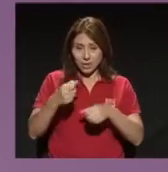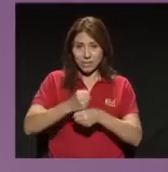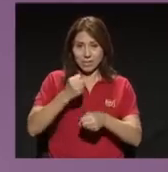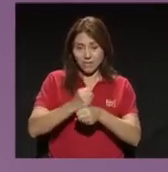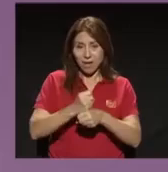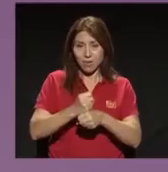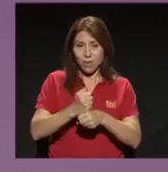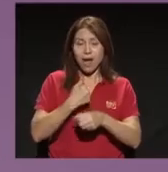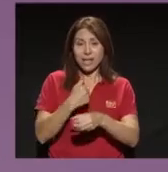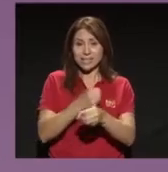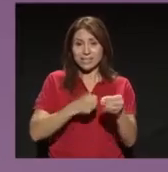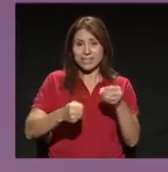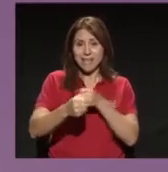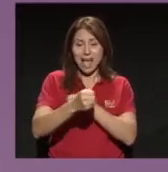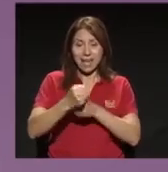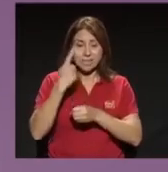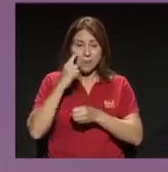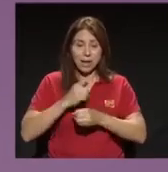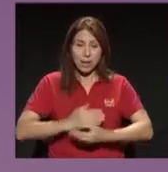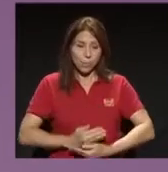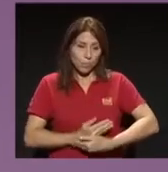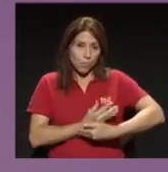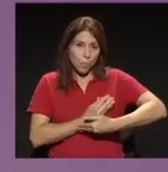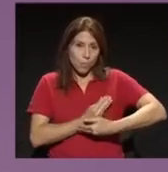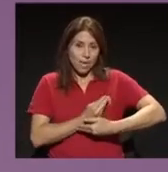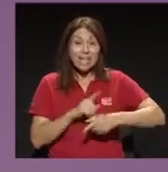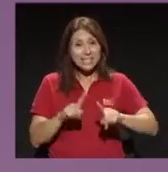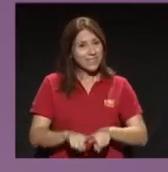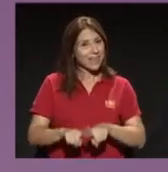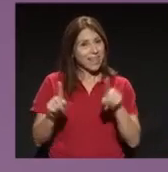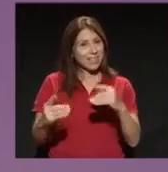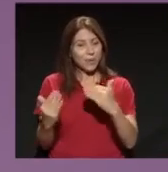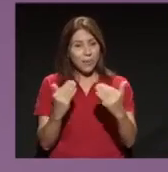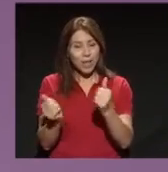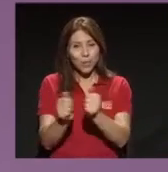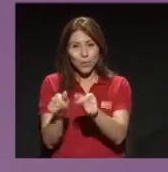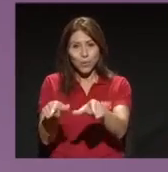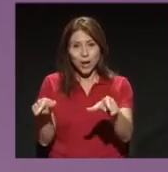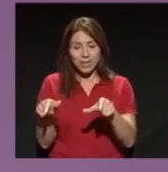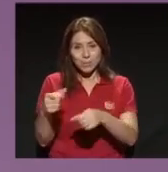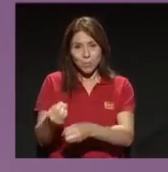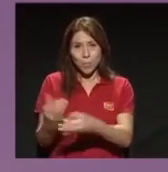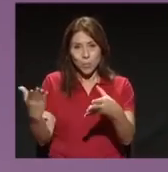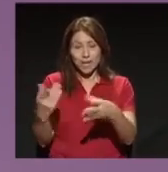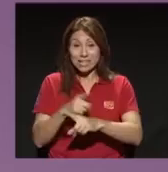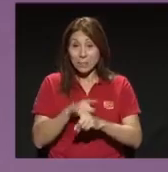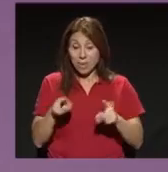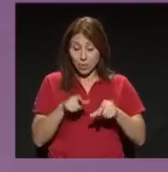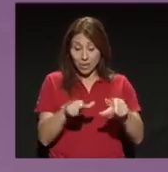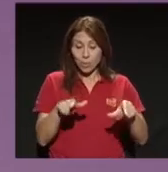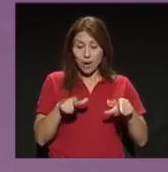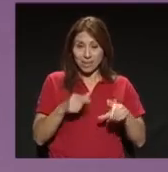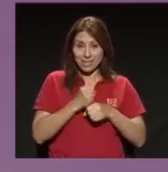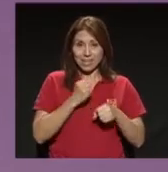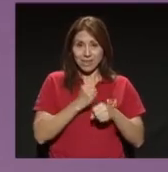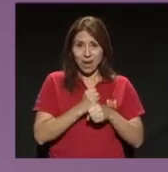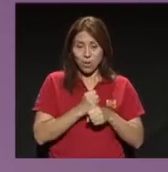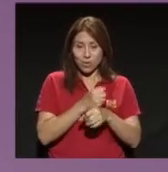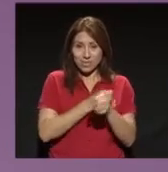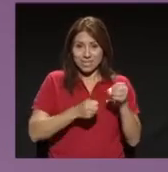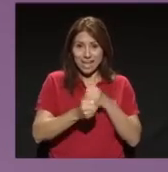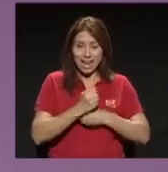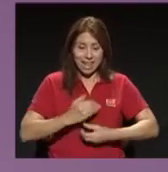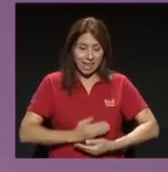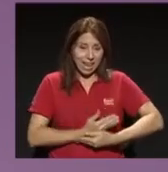es diferente a digamos como a los lugares públicos pero en los centros de trabajo la sala de lactancia es una obligación para toda